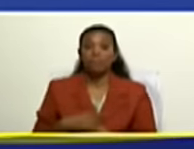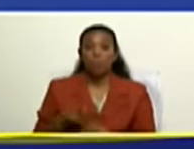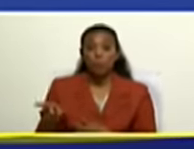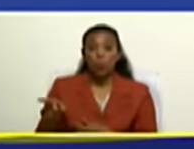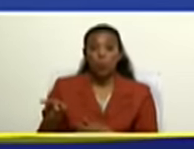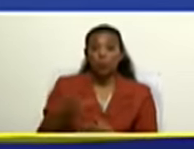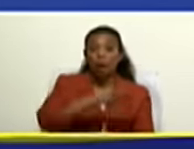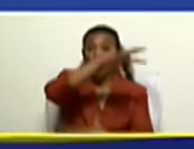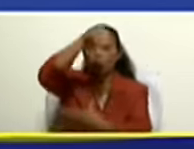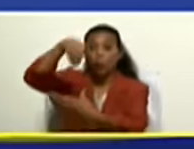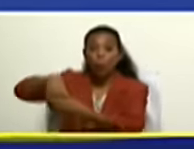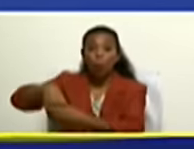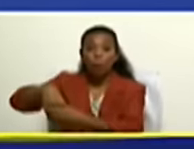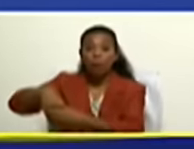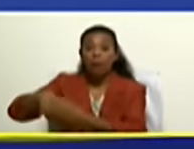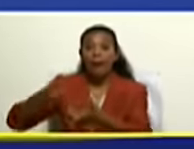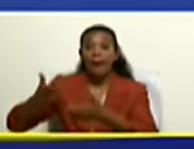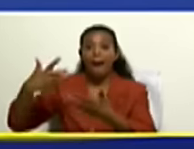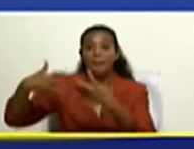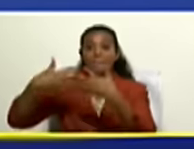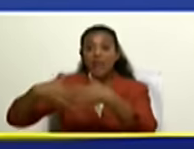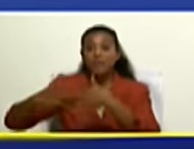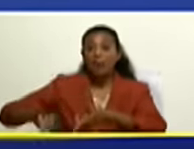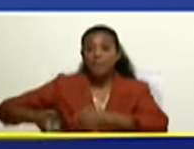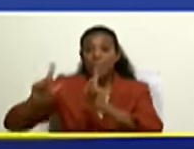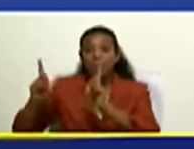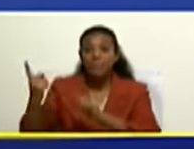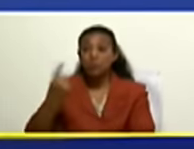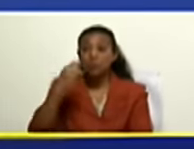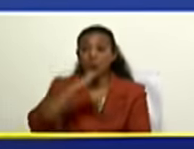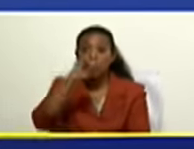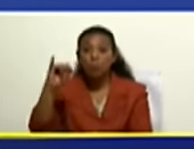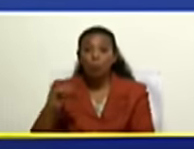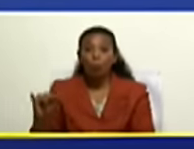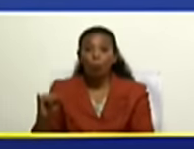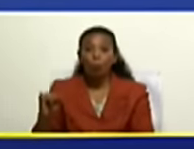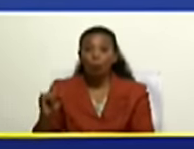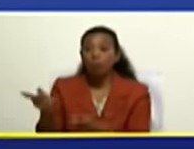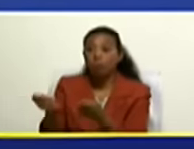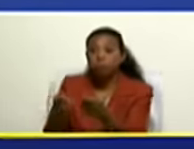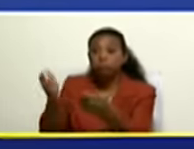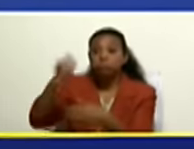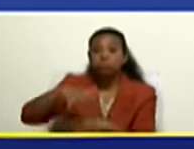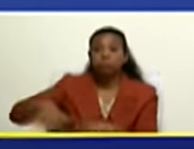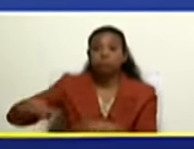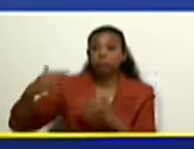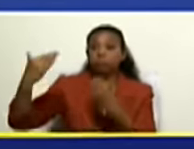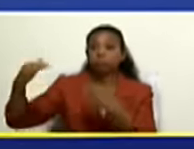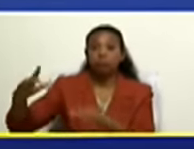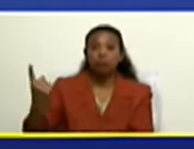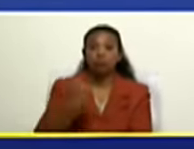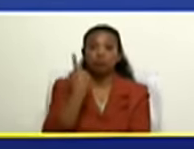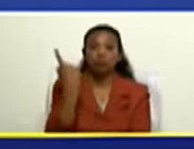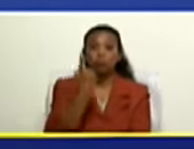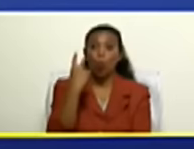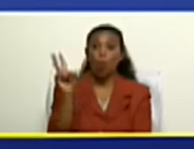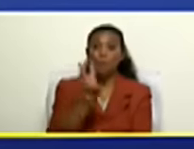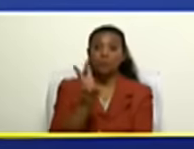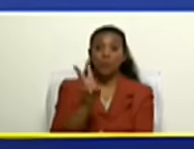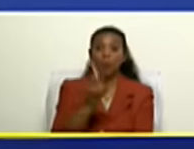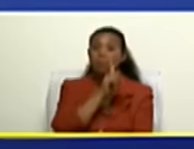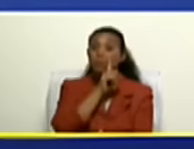a incluir en esas licitaciones zonas que son incontrovertibles y absolutamente